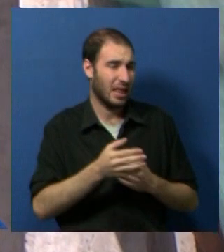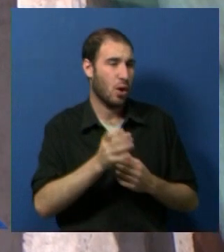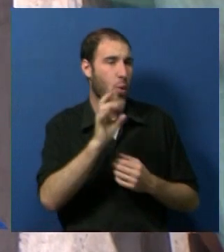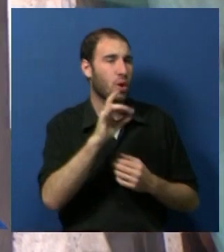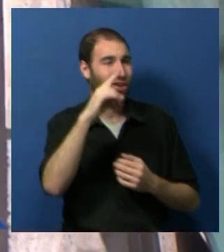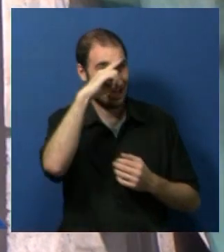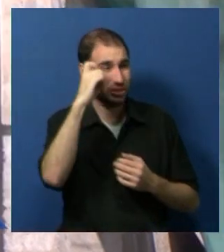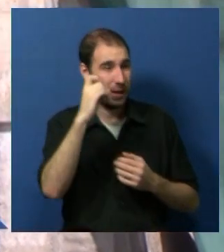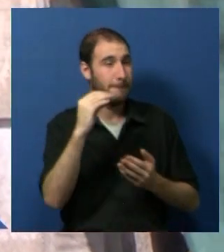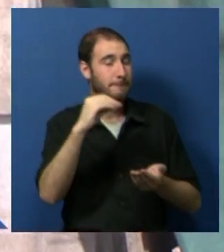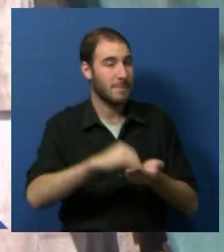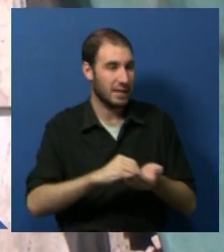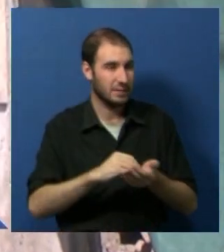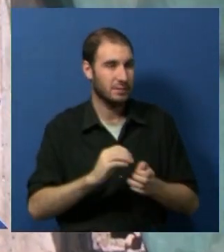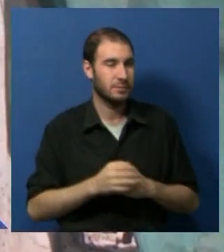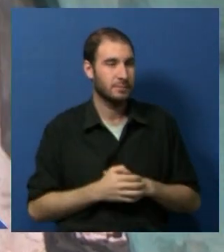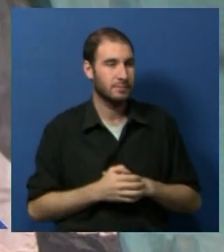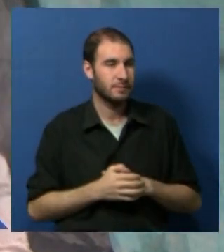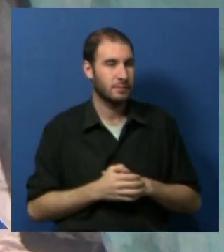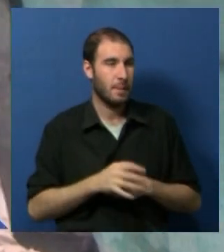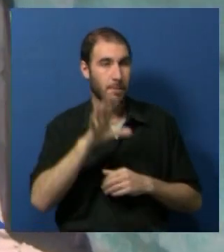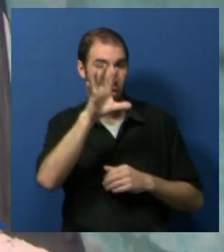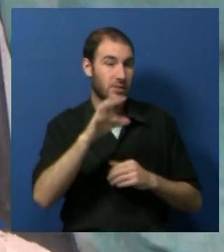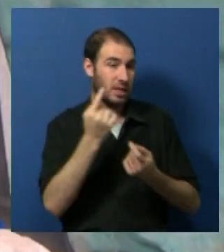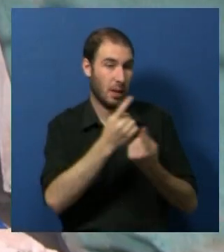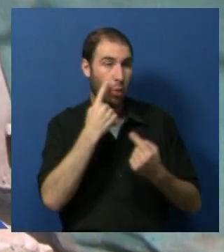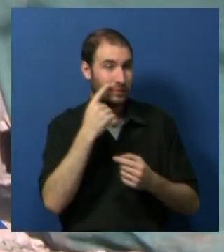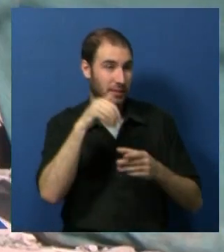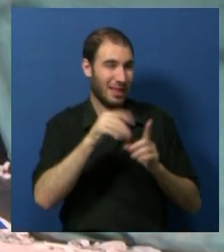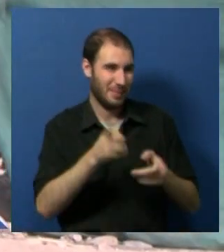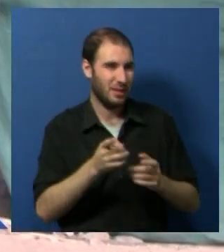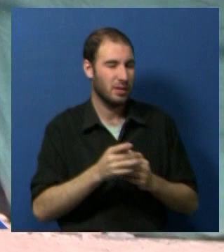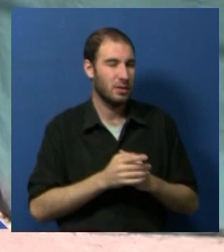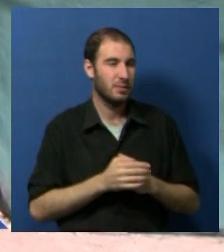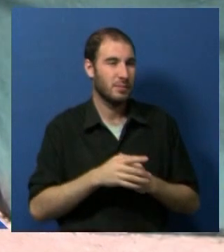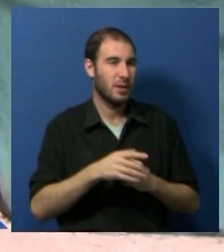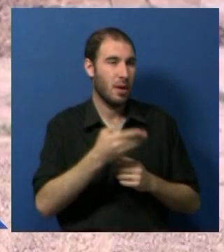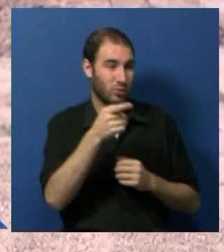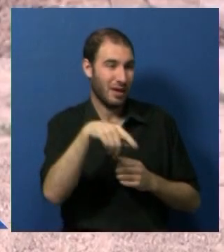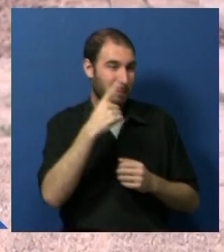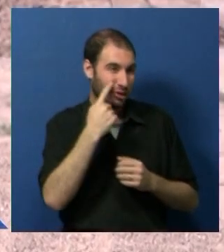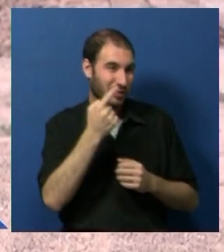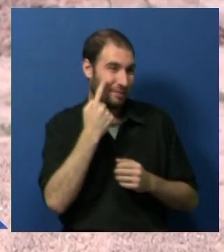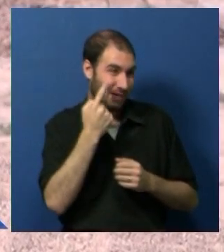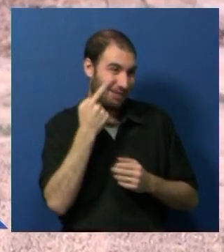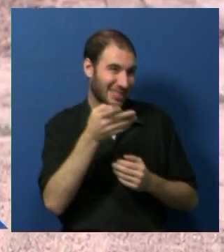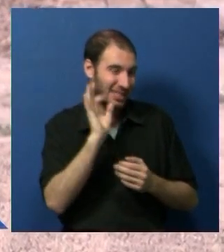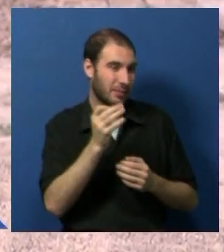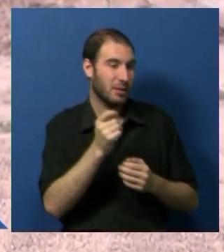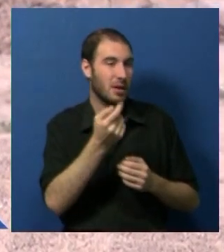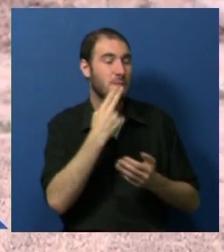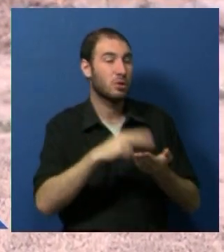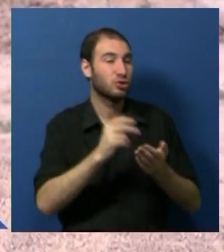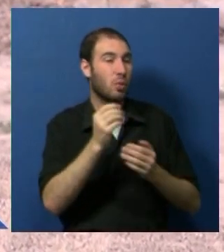solo a nivel nacional, sino también a nivel provincial y municipal. Usted que habita en Mendoza, usted sabe cómo se subió